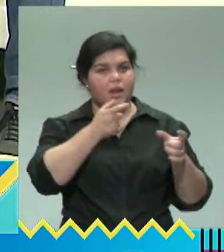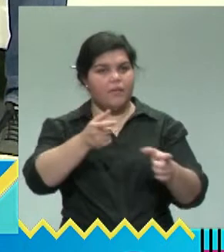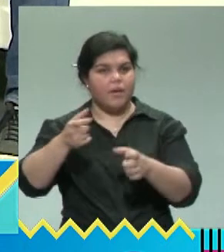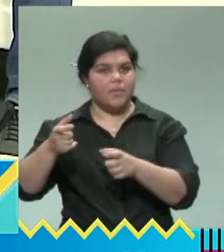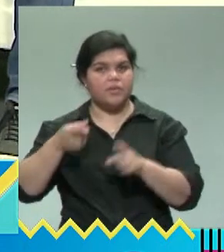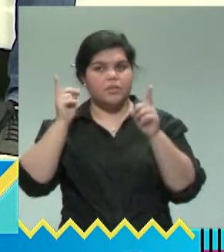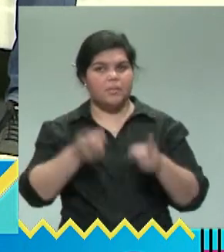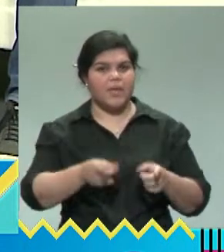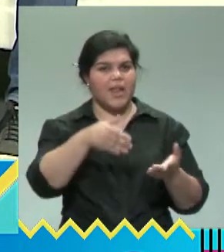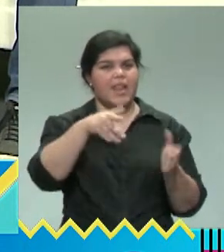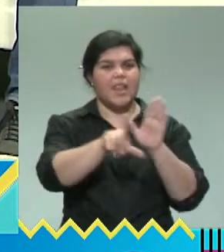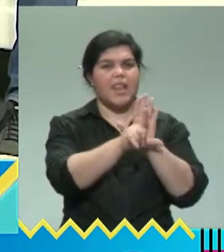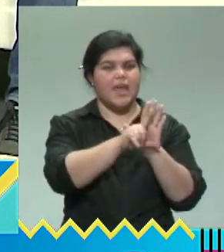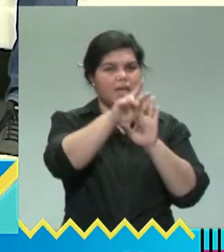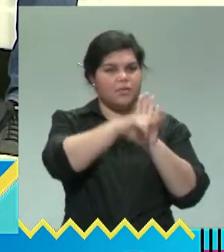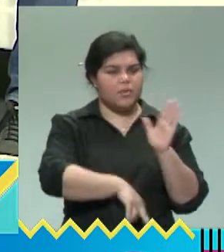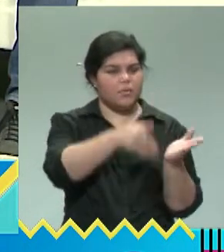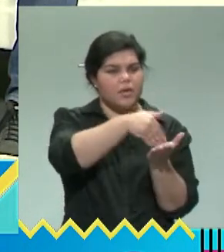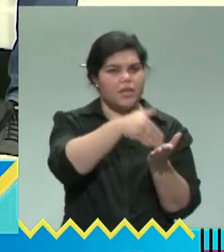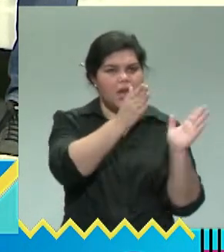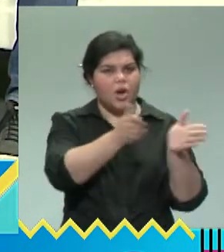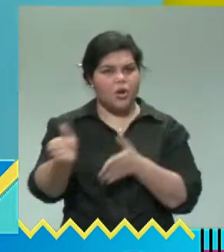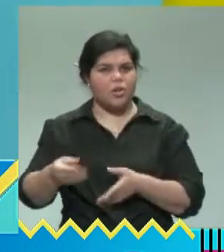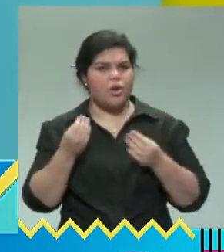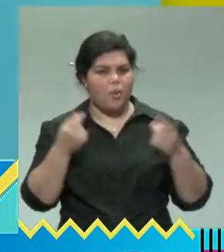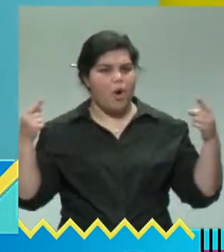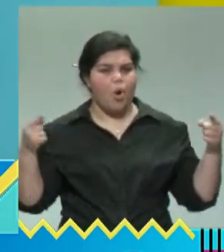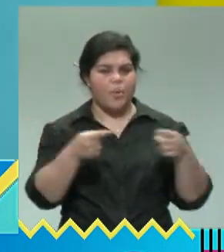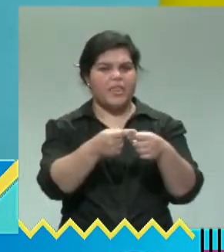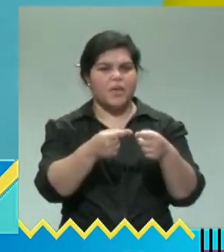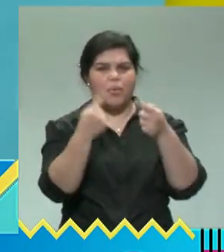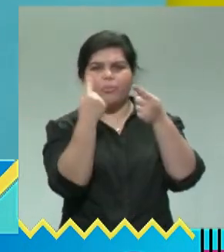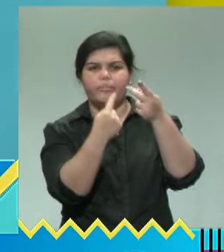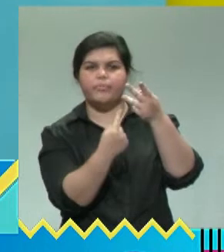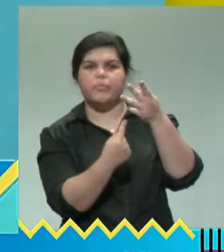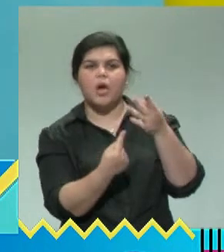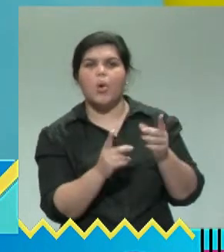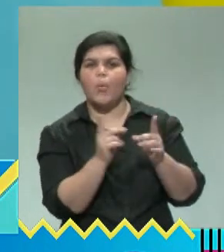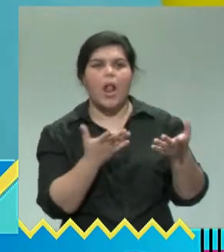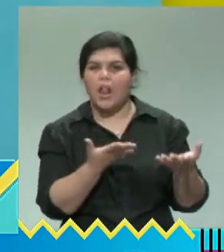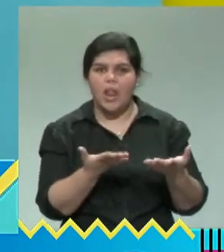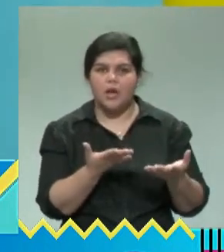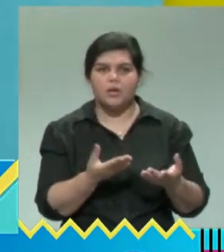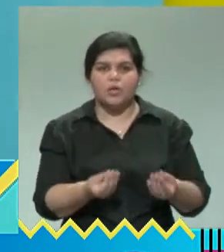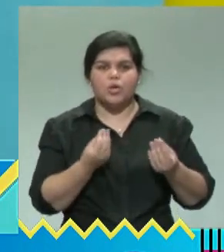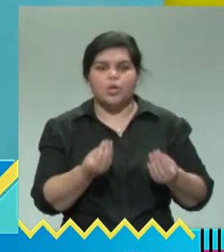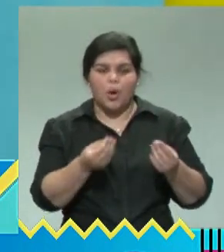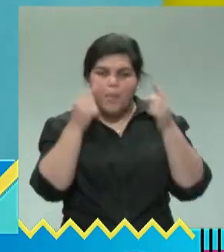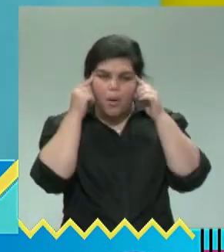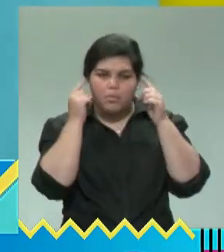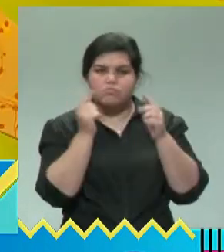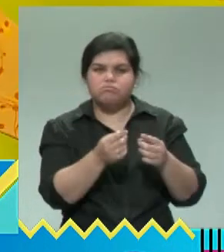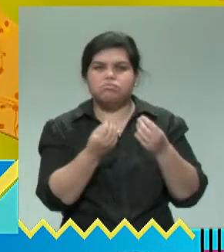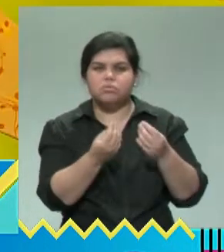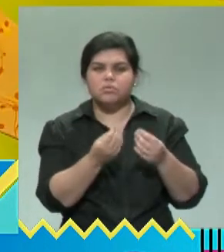al ordenamiento territorial, ¿dónde crees que tiene que estar enfocado todo esto? ¿Qué debe tener en cuenta al momento de pensarlo y ejecutarlo?